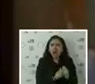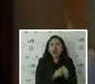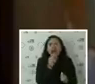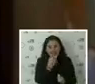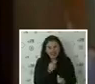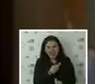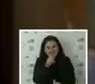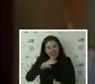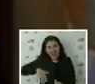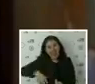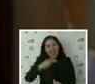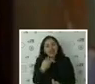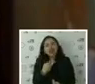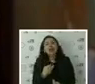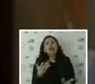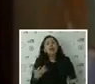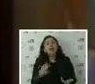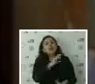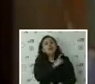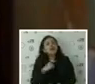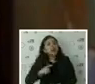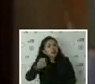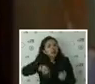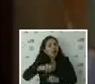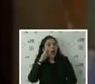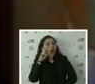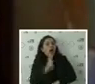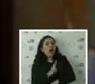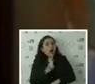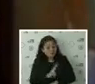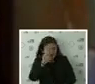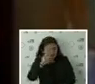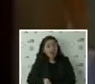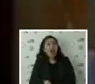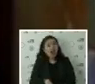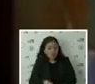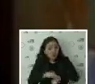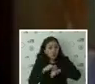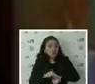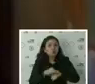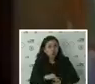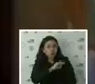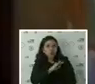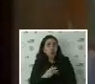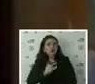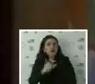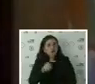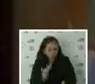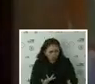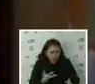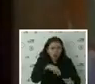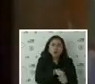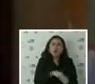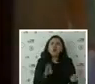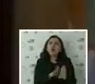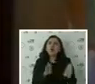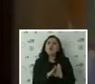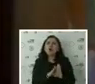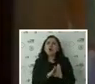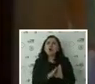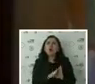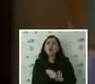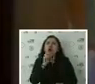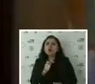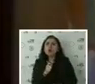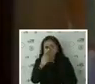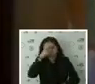estoy comentando, nos tenemos que dar cuenta que sí es real y que sí nos podemos implicar en un